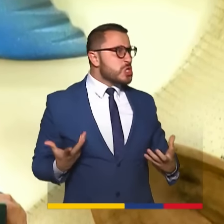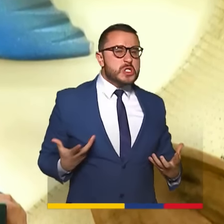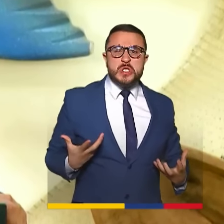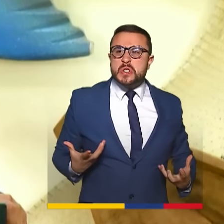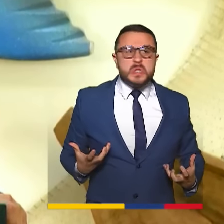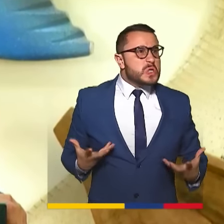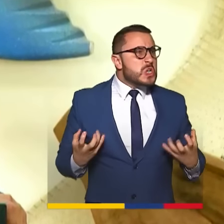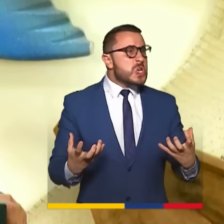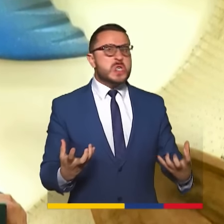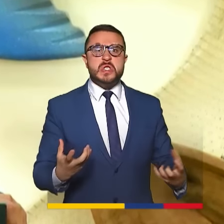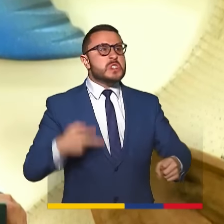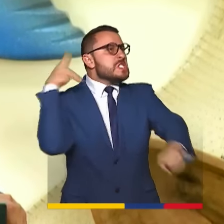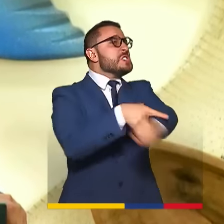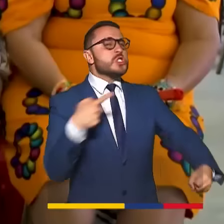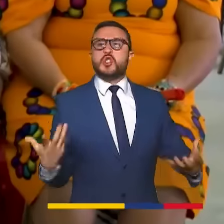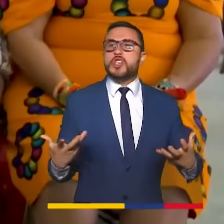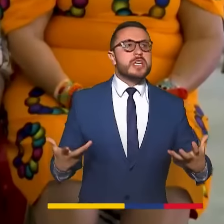decide